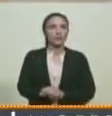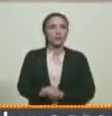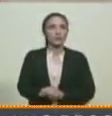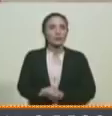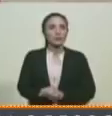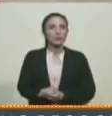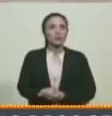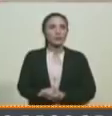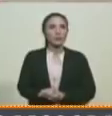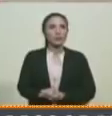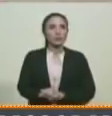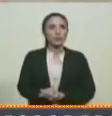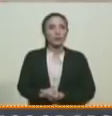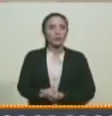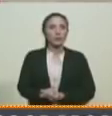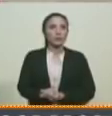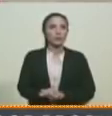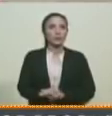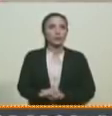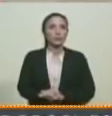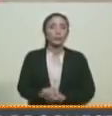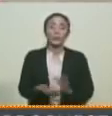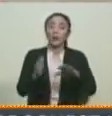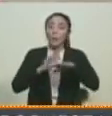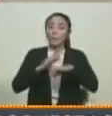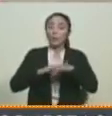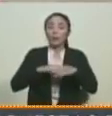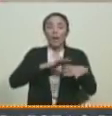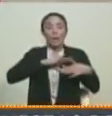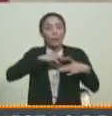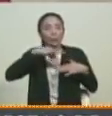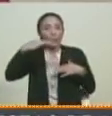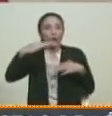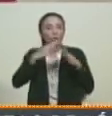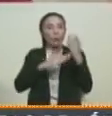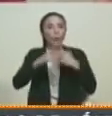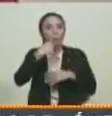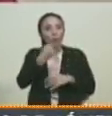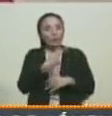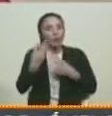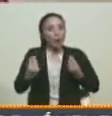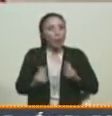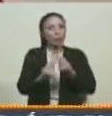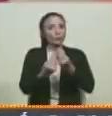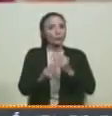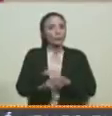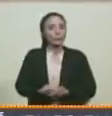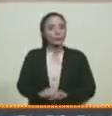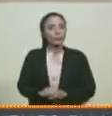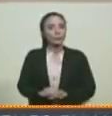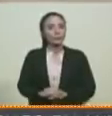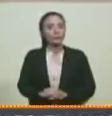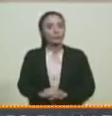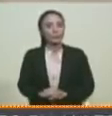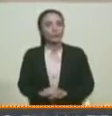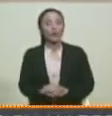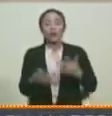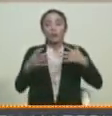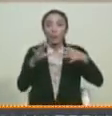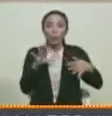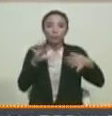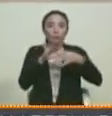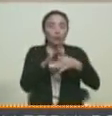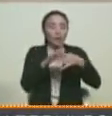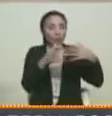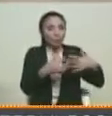conflictos entre nosotros. Porque espiritualmente, políticamente, estamos juntos, nos queremos. Estamos unidos. Más